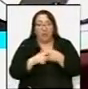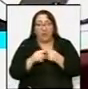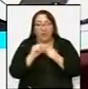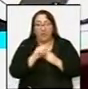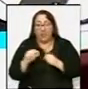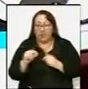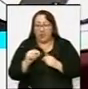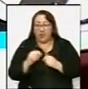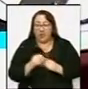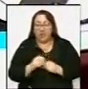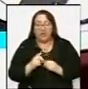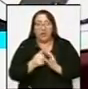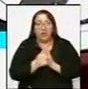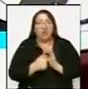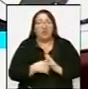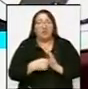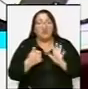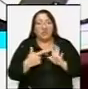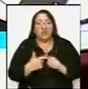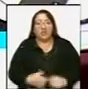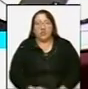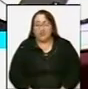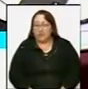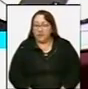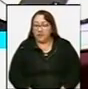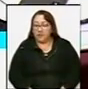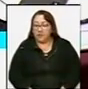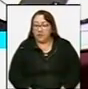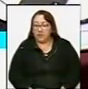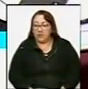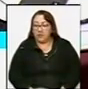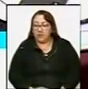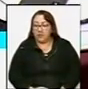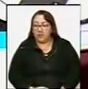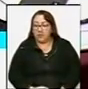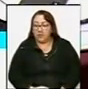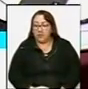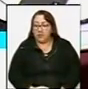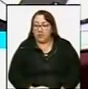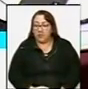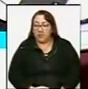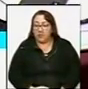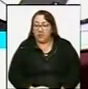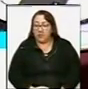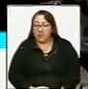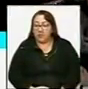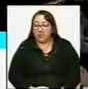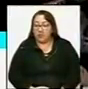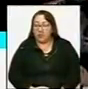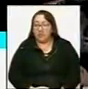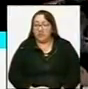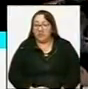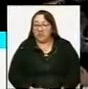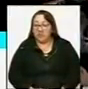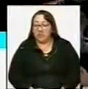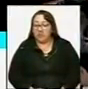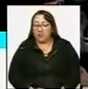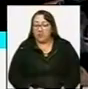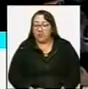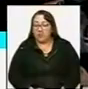párrafo pertinente del artículo 7, es el tercer párrafo. Reemplazar el D por el cuarto párrafo del 7. Por el tercer